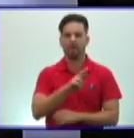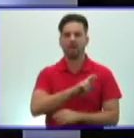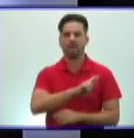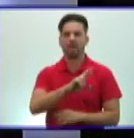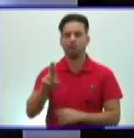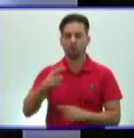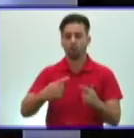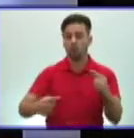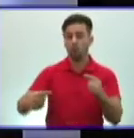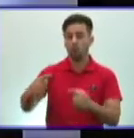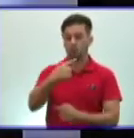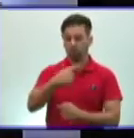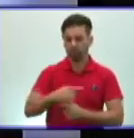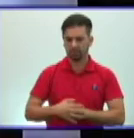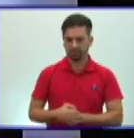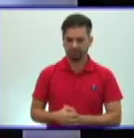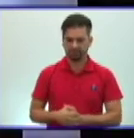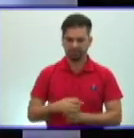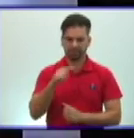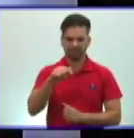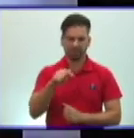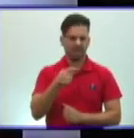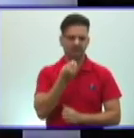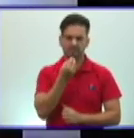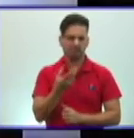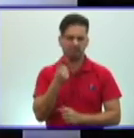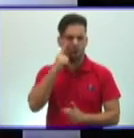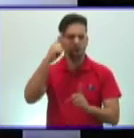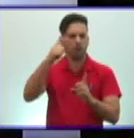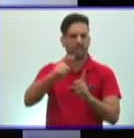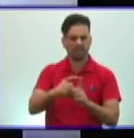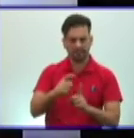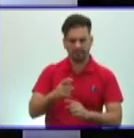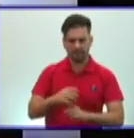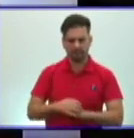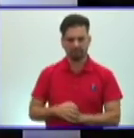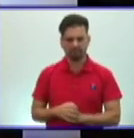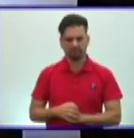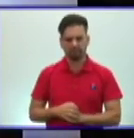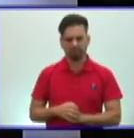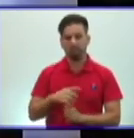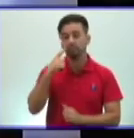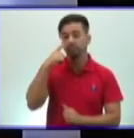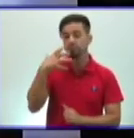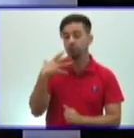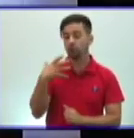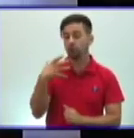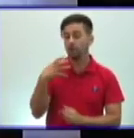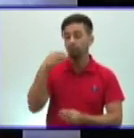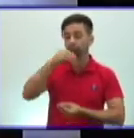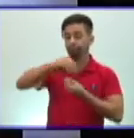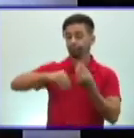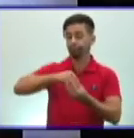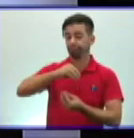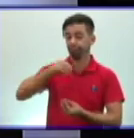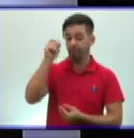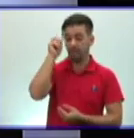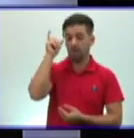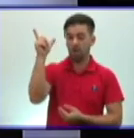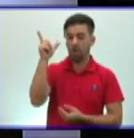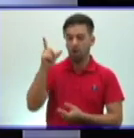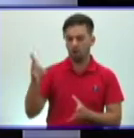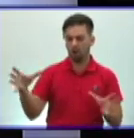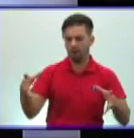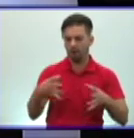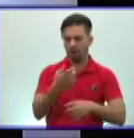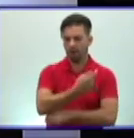atacarla. En ese sentido, no importa la objetividad, lo que importa es la construcción ideológica, lo que importa es